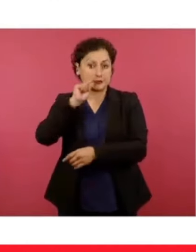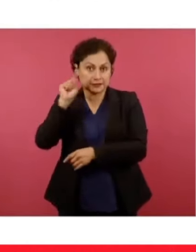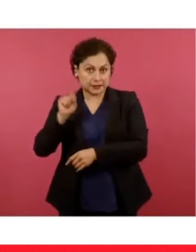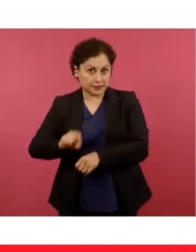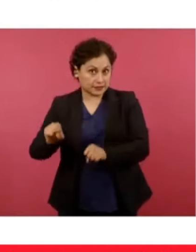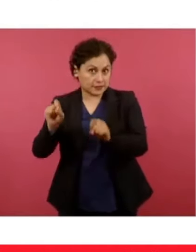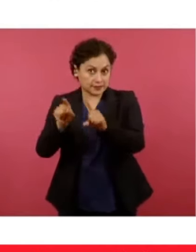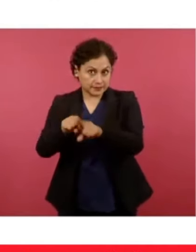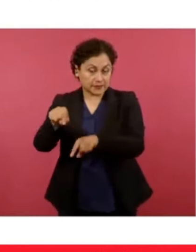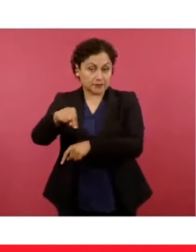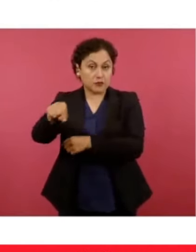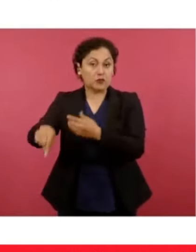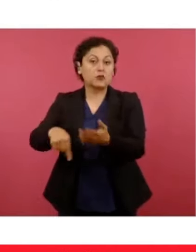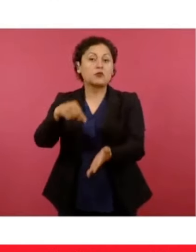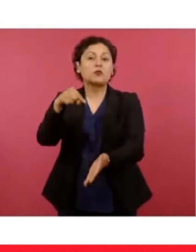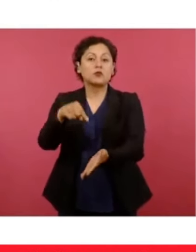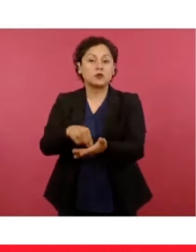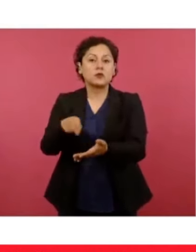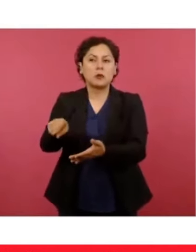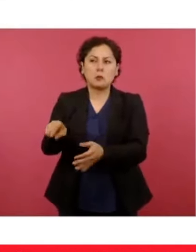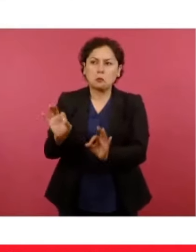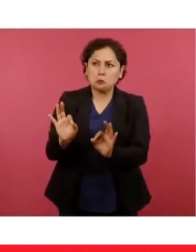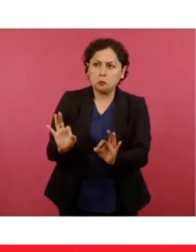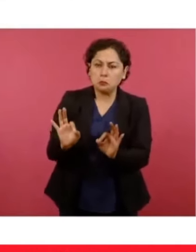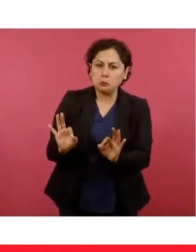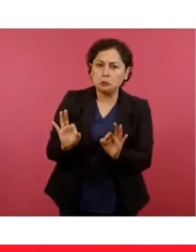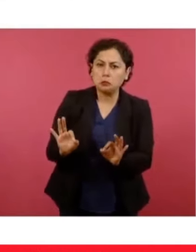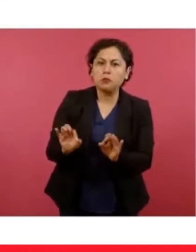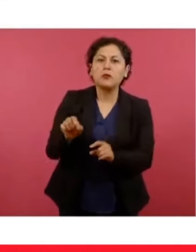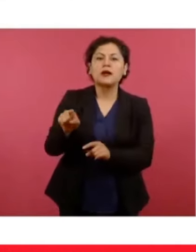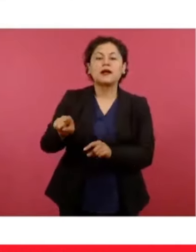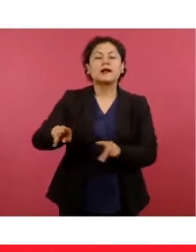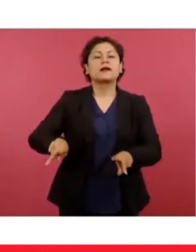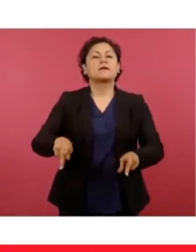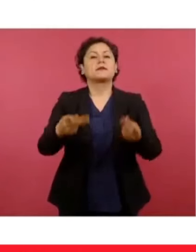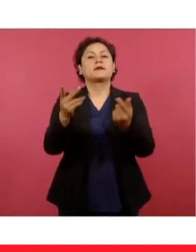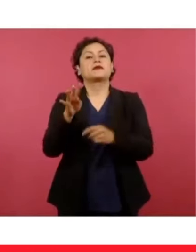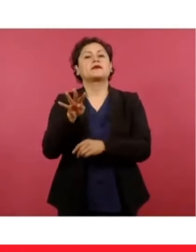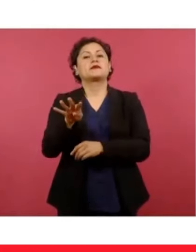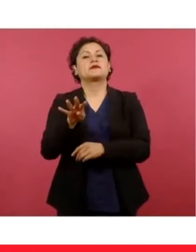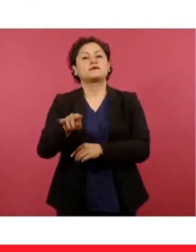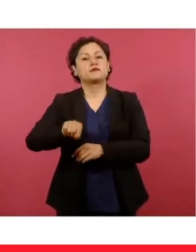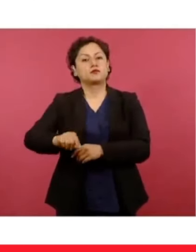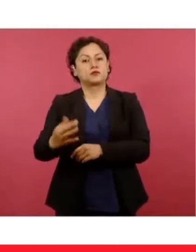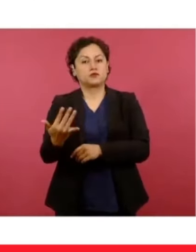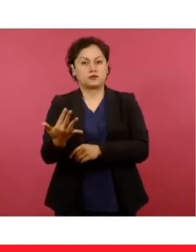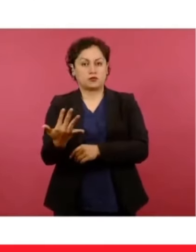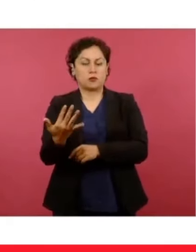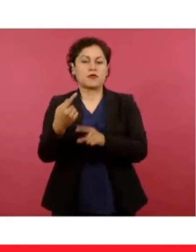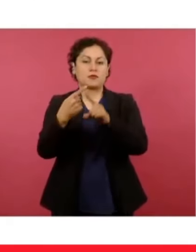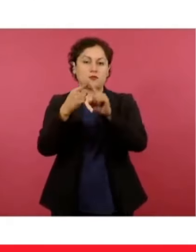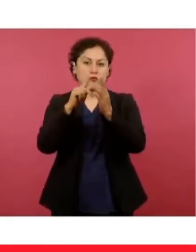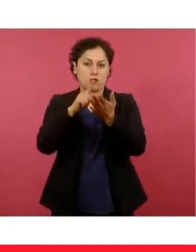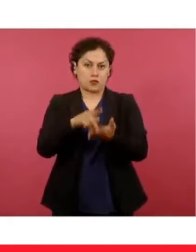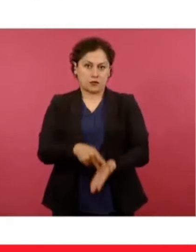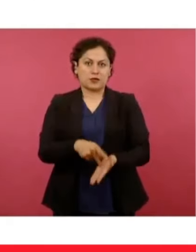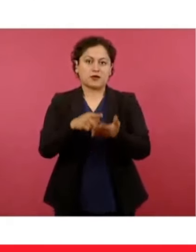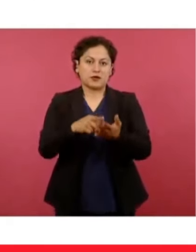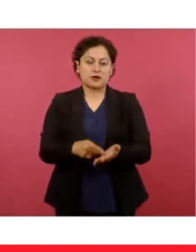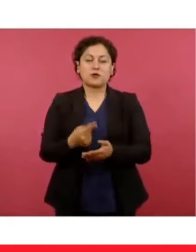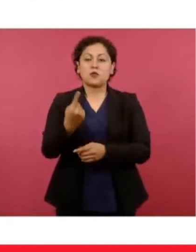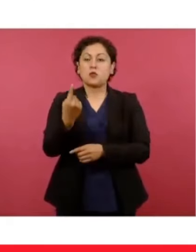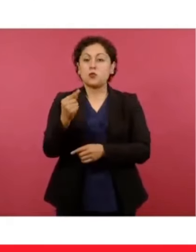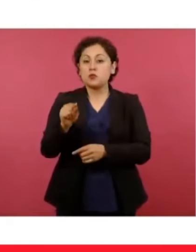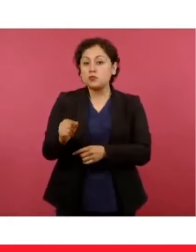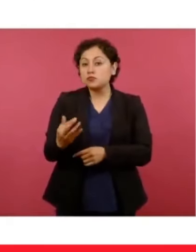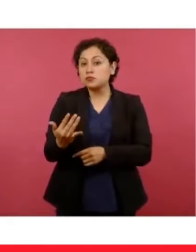Zacatecas que dan suelen dar muy buenos precios a 1950 el kilo de gas 1 55 pesos por